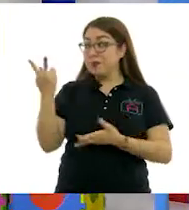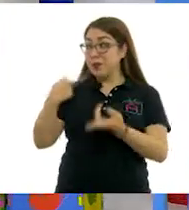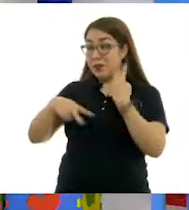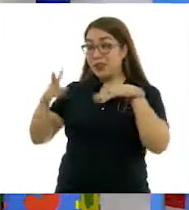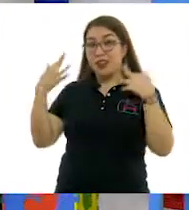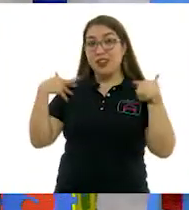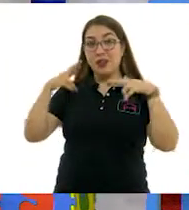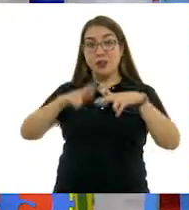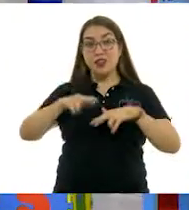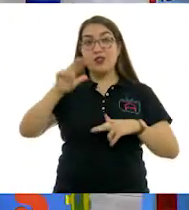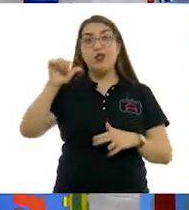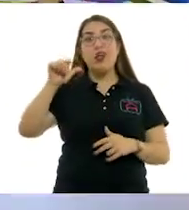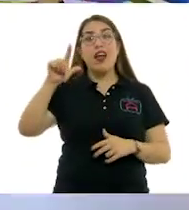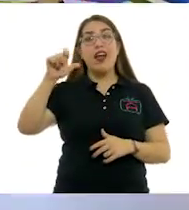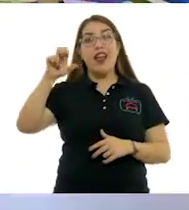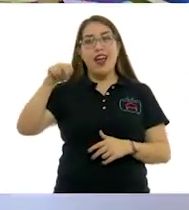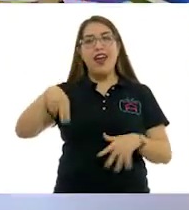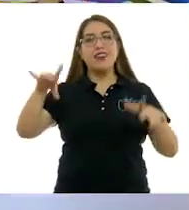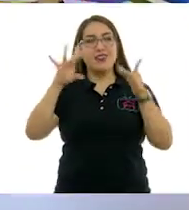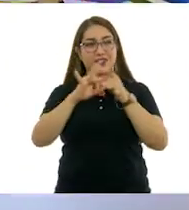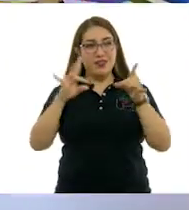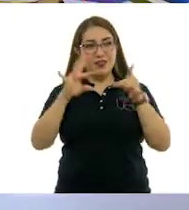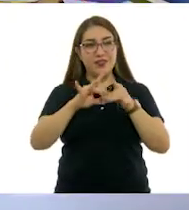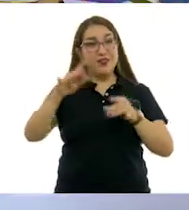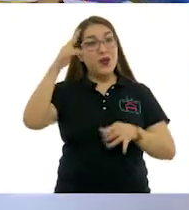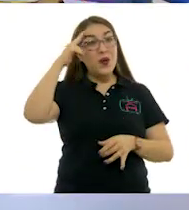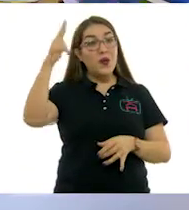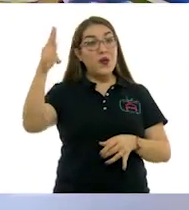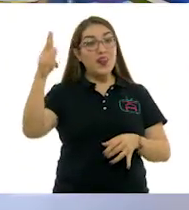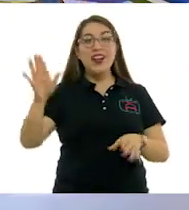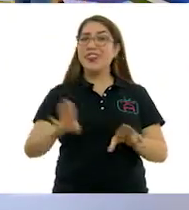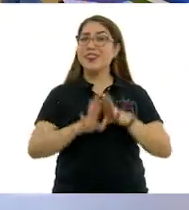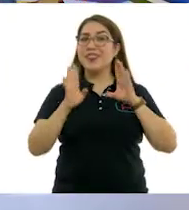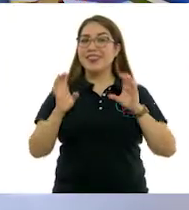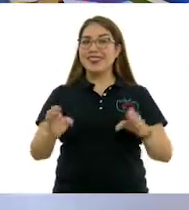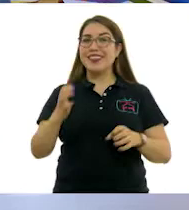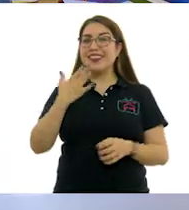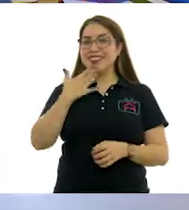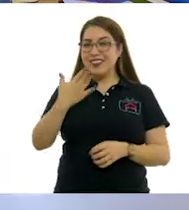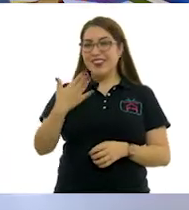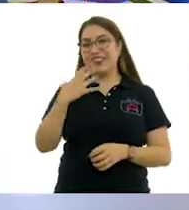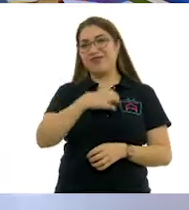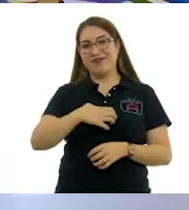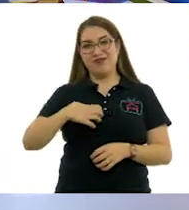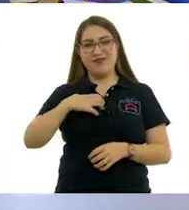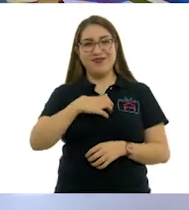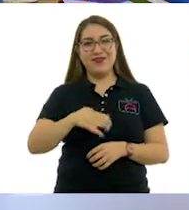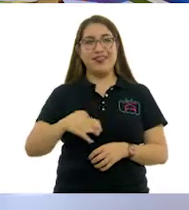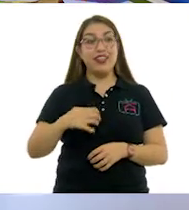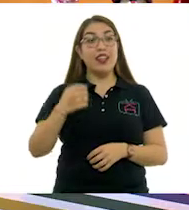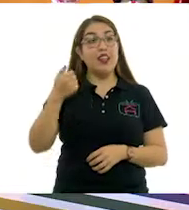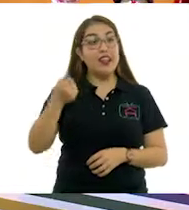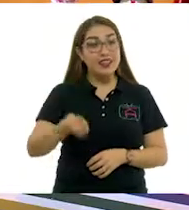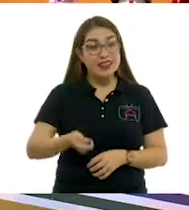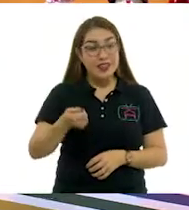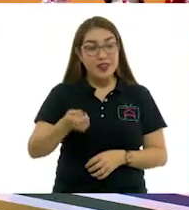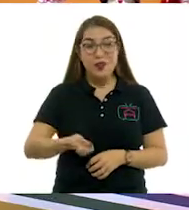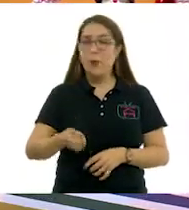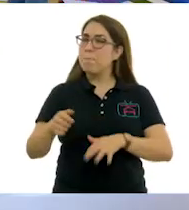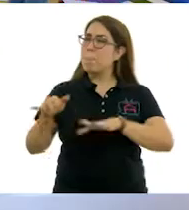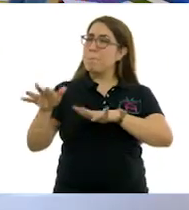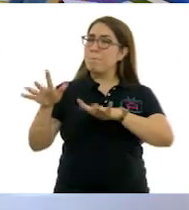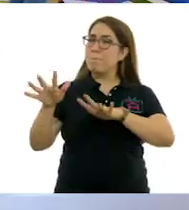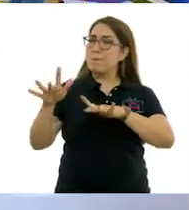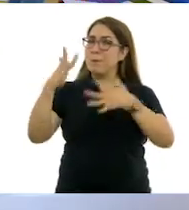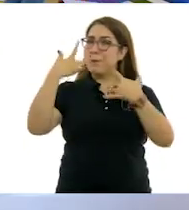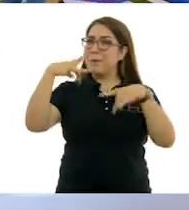para que nos explique de qué trata. Hola Eric, ¿cómo estás? Muy contento de verte. Te saludo con el corazón y nuestro saludo para aquella magia en